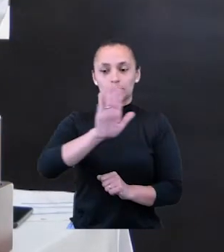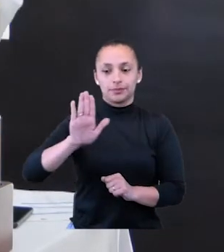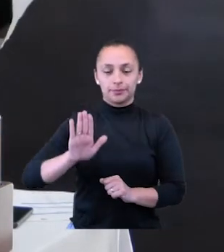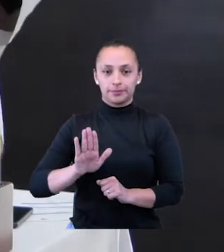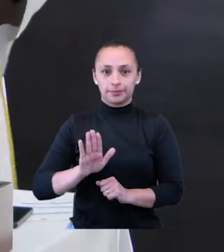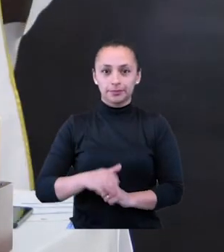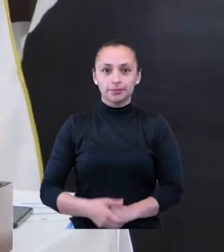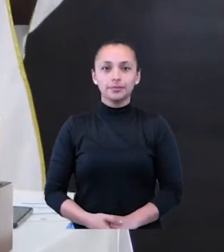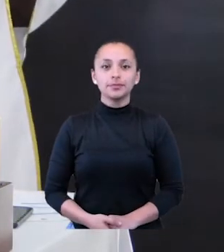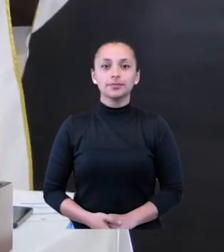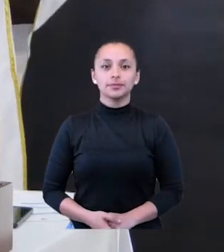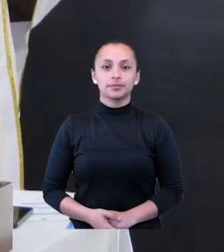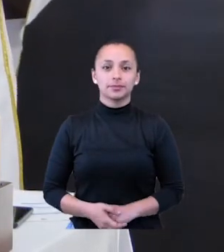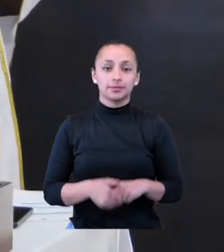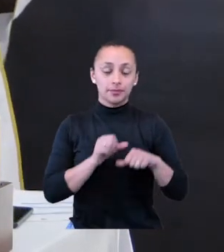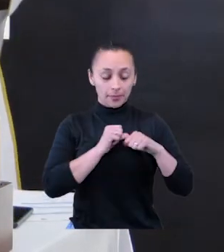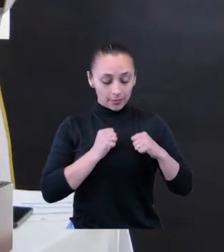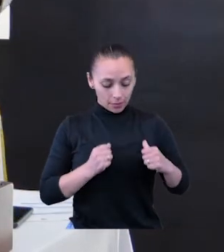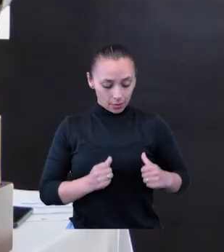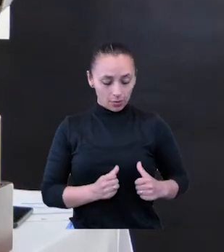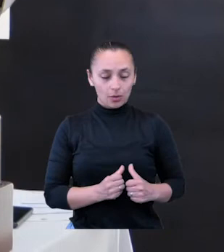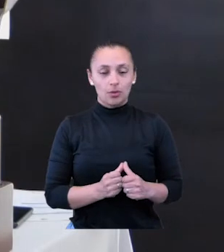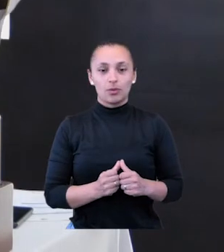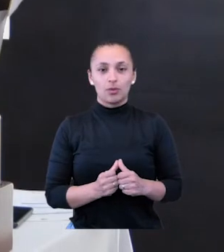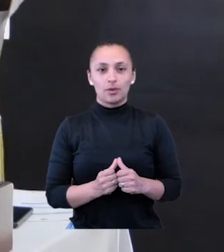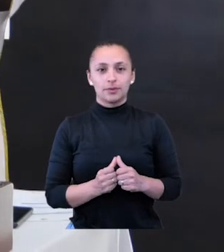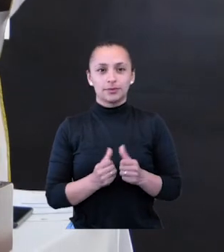levantemos el corazón